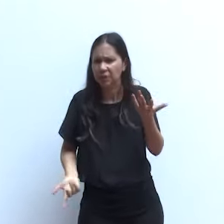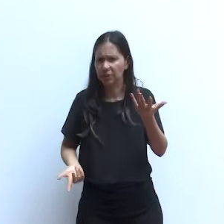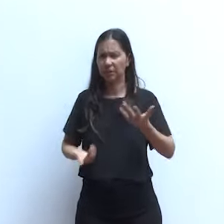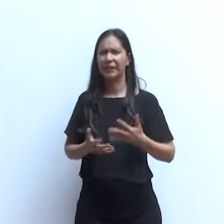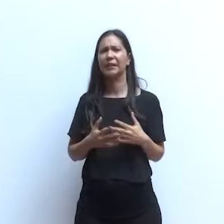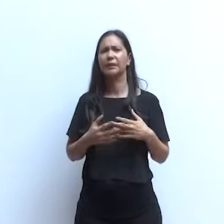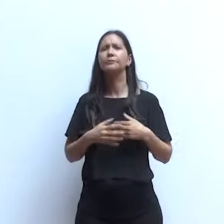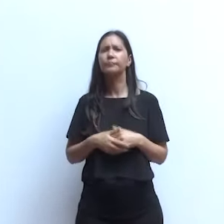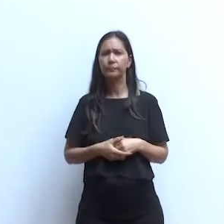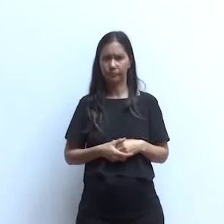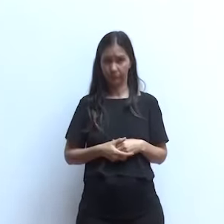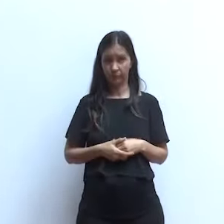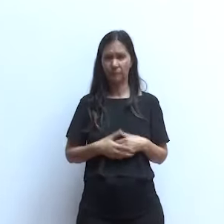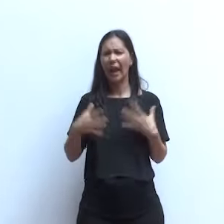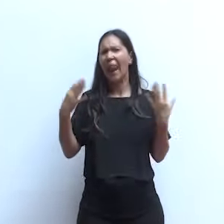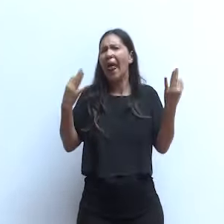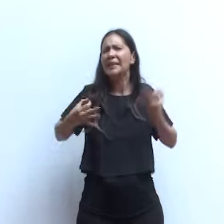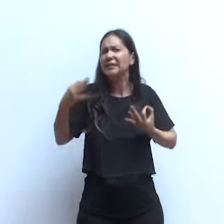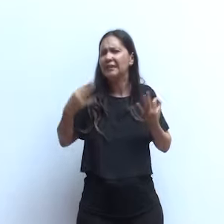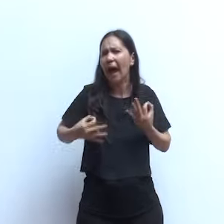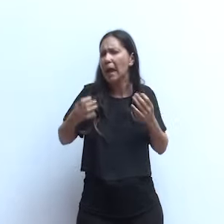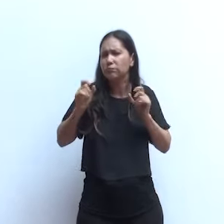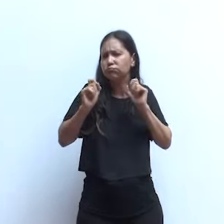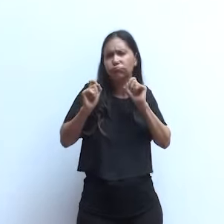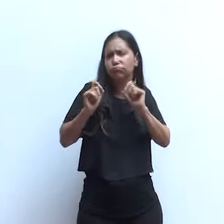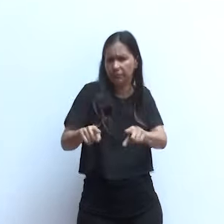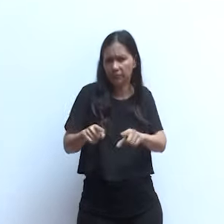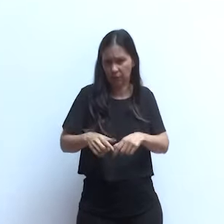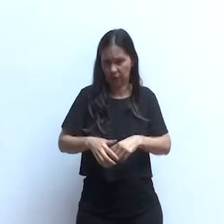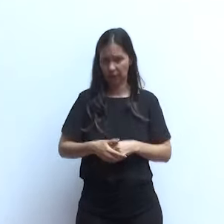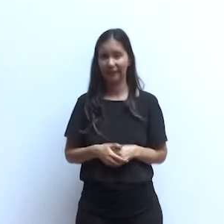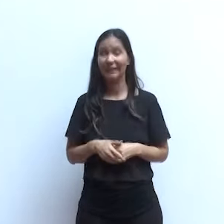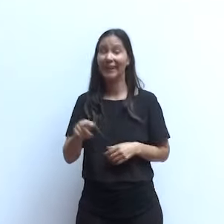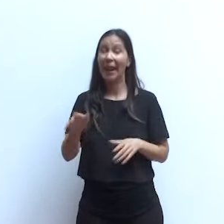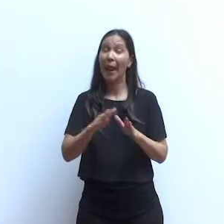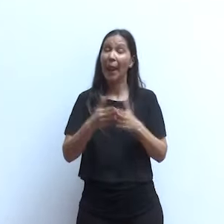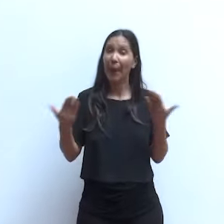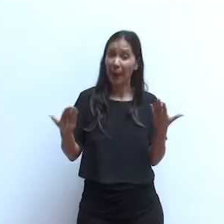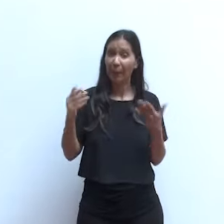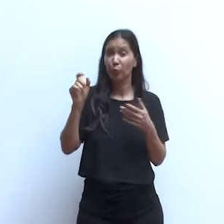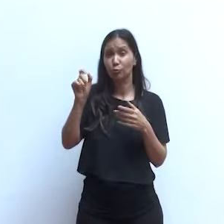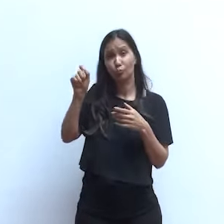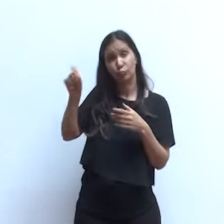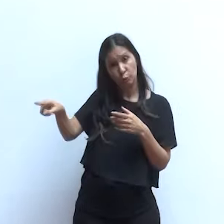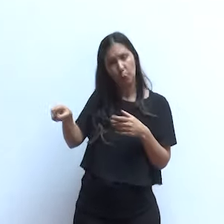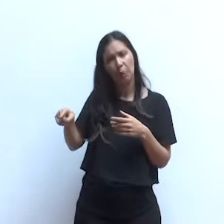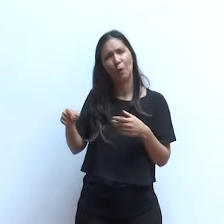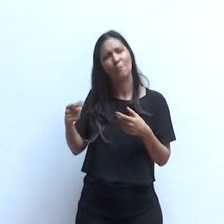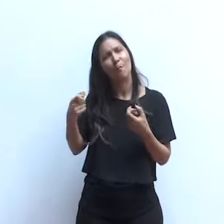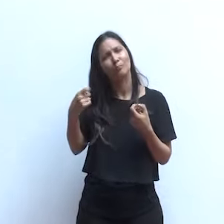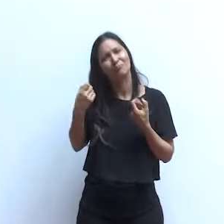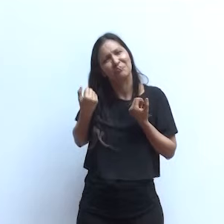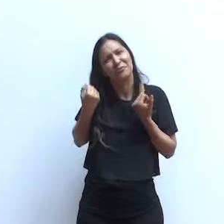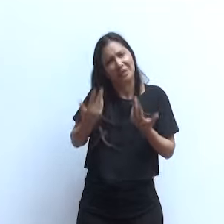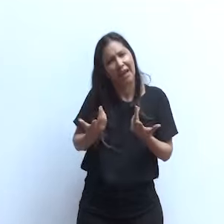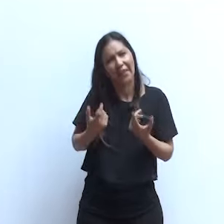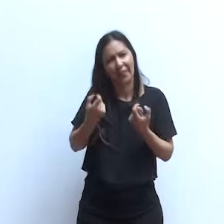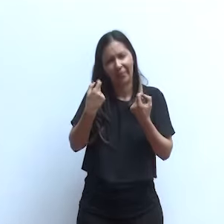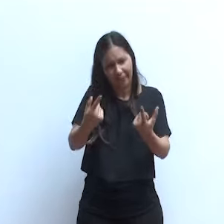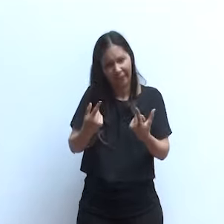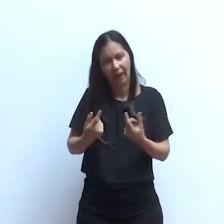no el libro de Javier que que que estamos presentando es un libro muy generoso porque porque Abre muchas